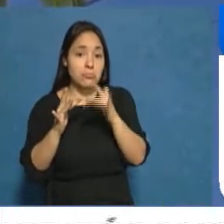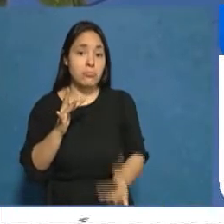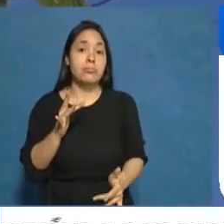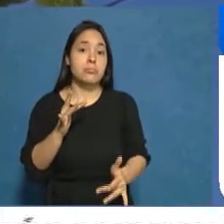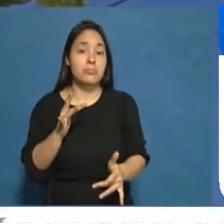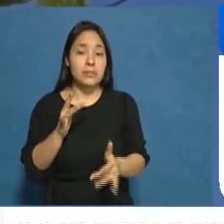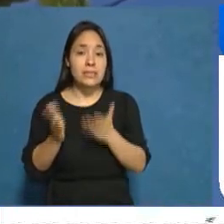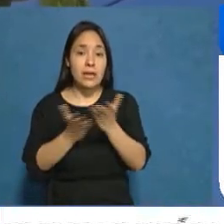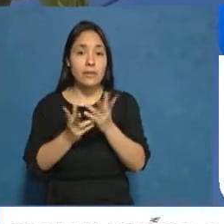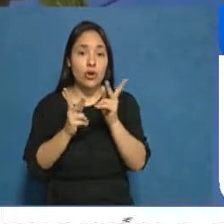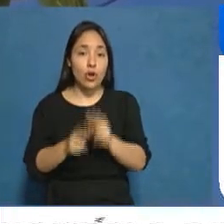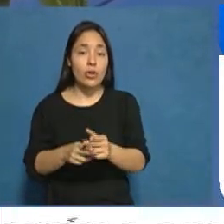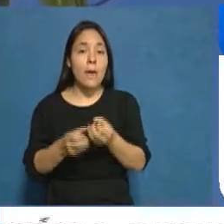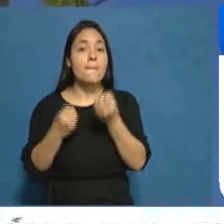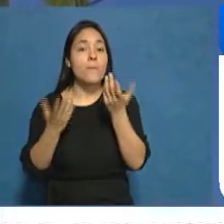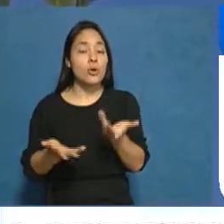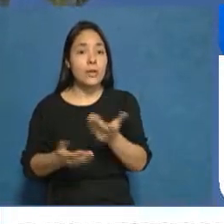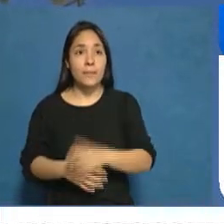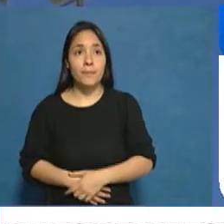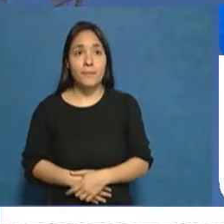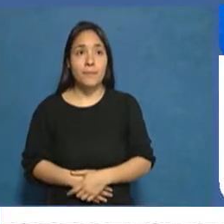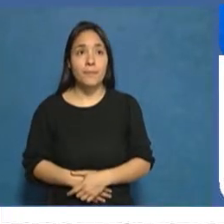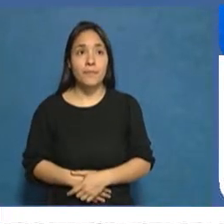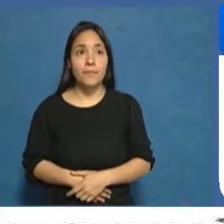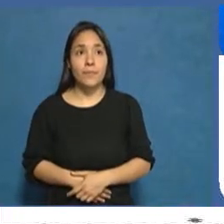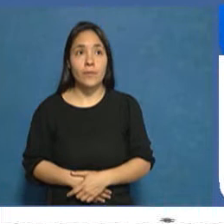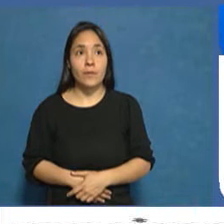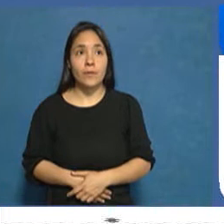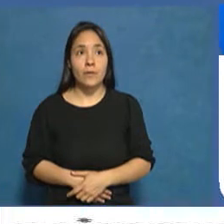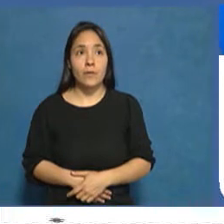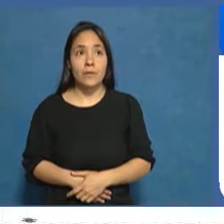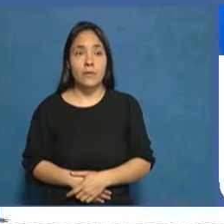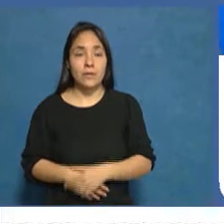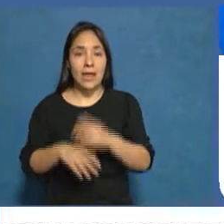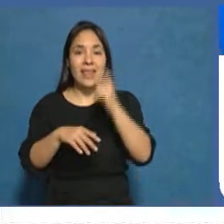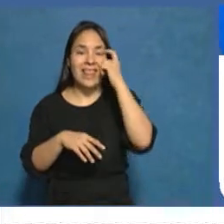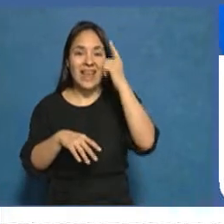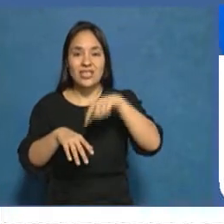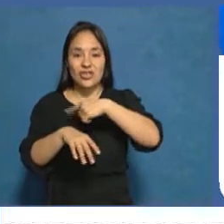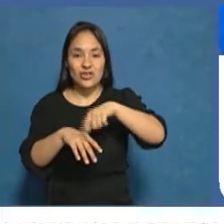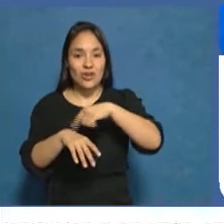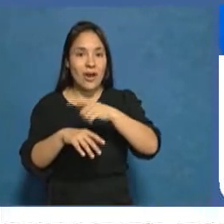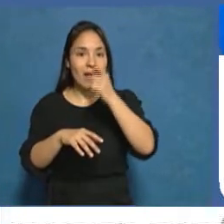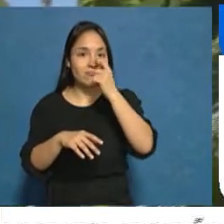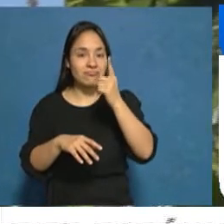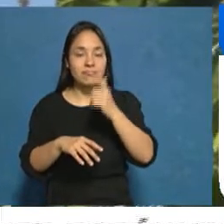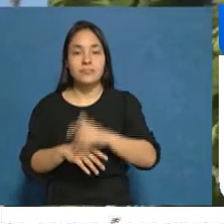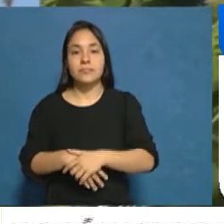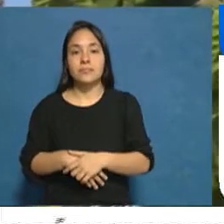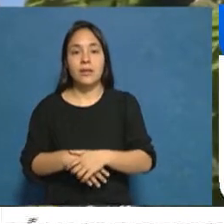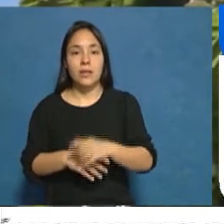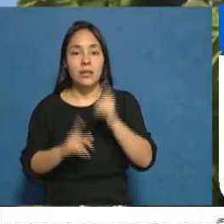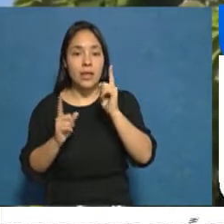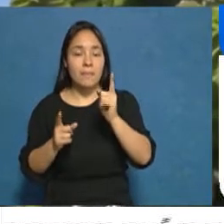servicio, no solamente en un tiempo que supera las 10 horas, lo cual también llevó a que se